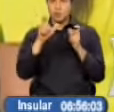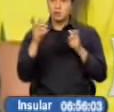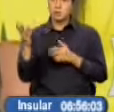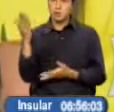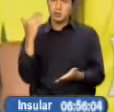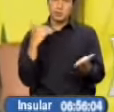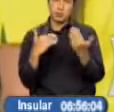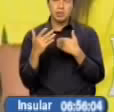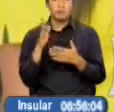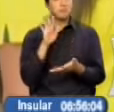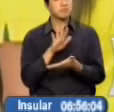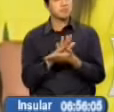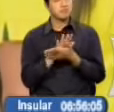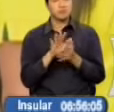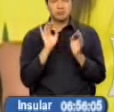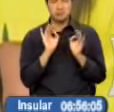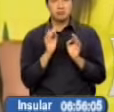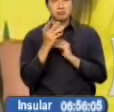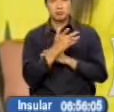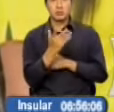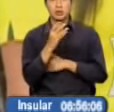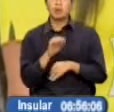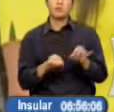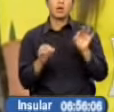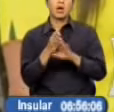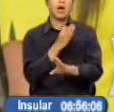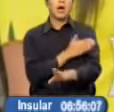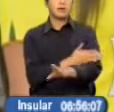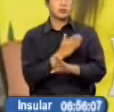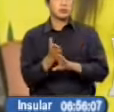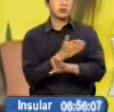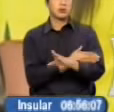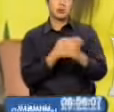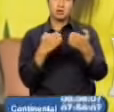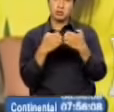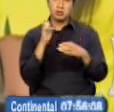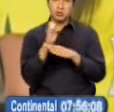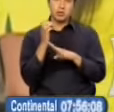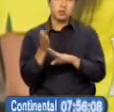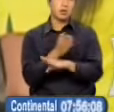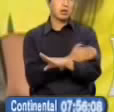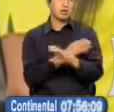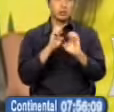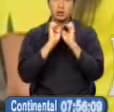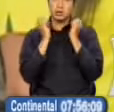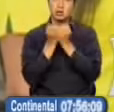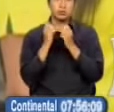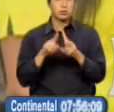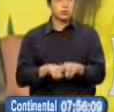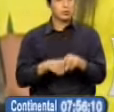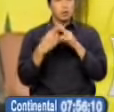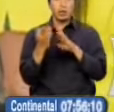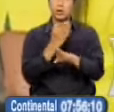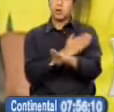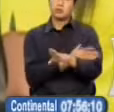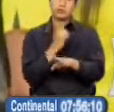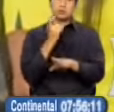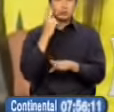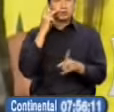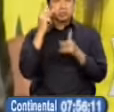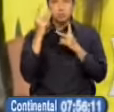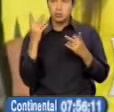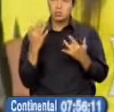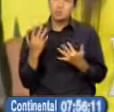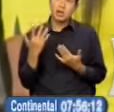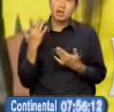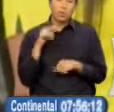venga con absoluta tranquilidad pero que venga con tiempo yo creo que la selección requiere ver en un estadio lleno desde el calentamiento y no esperemos